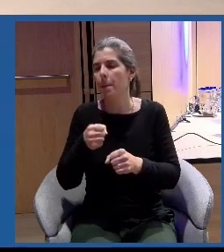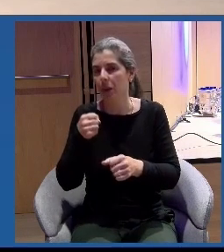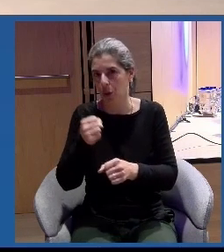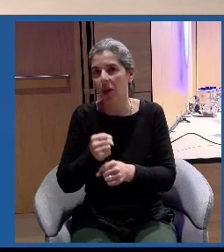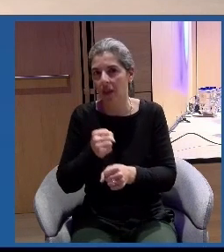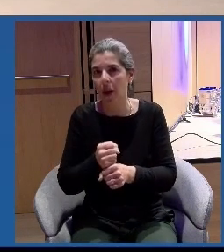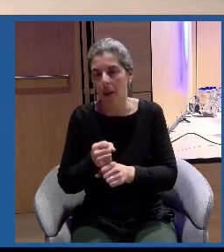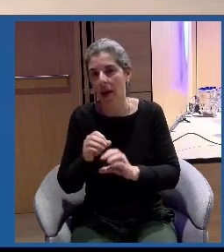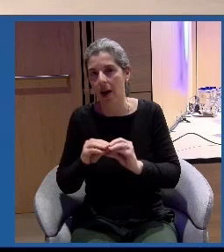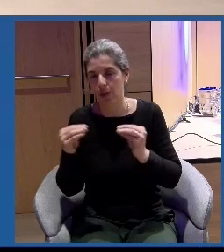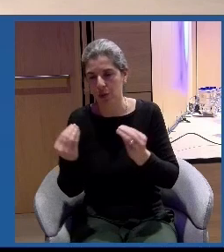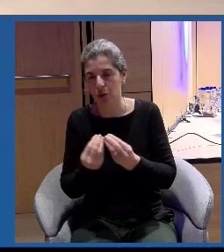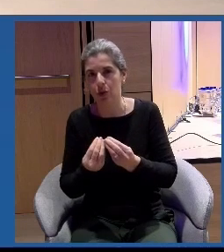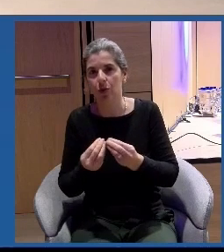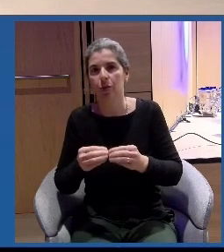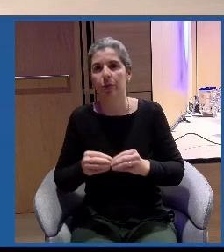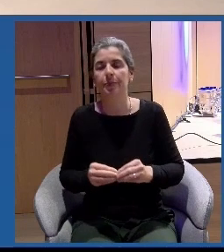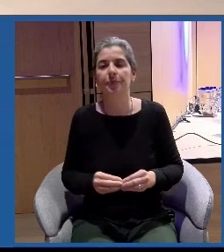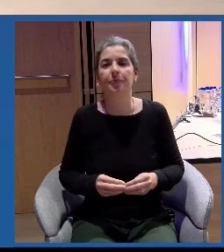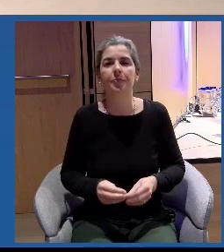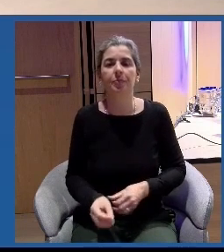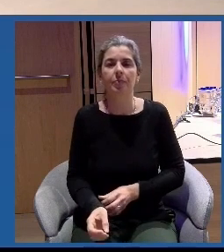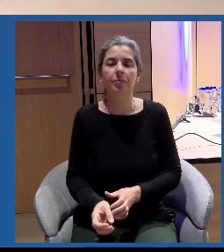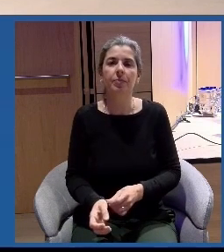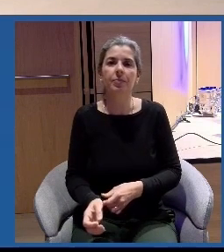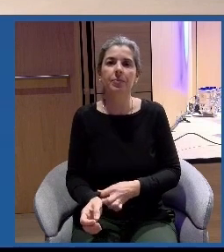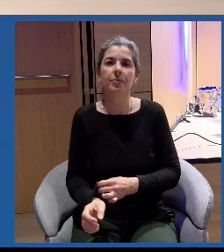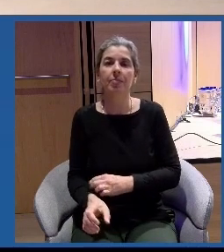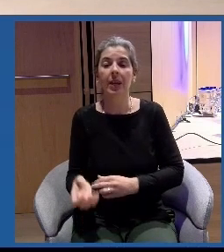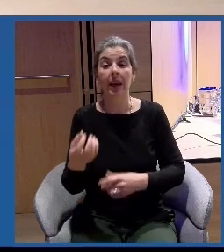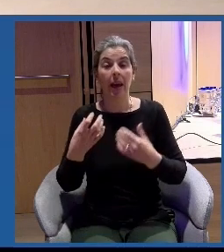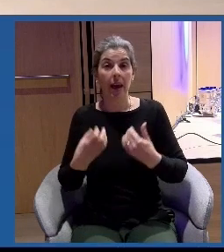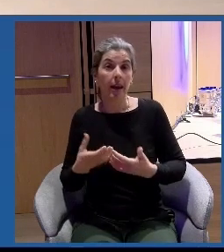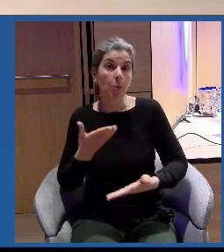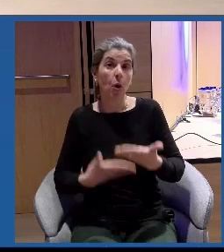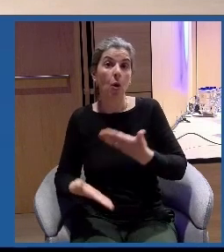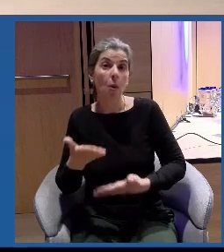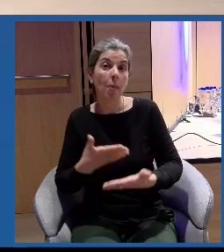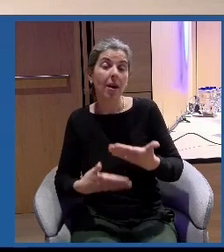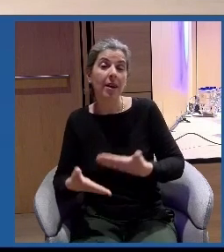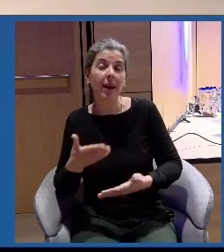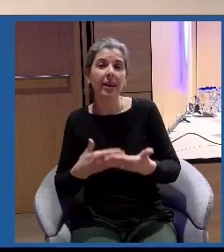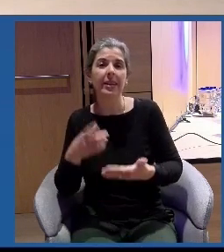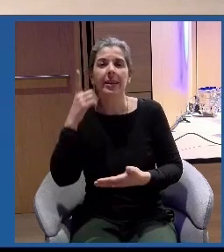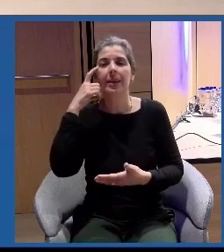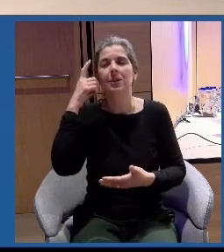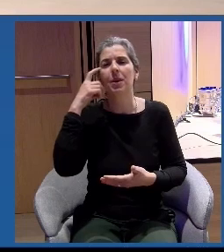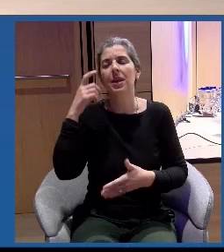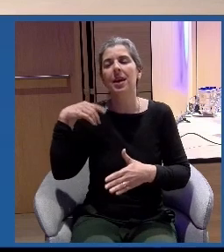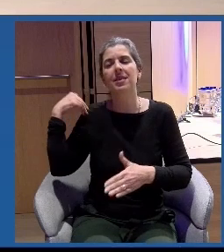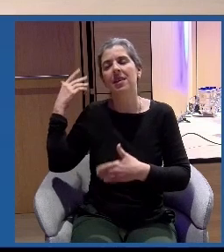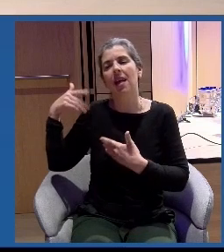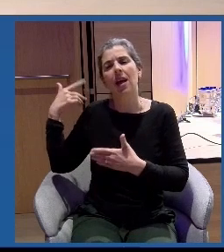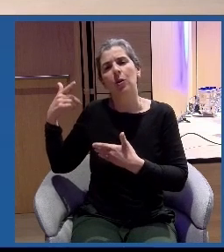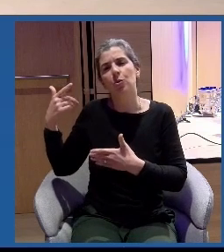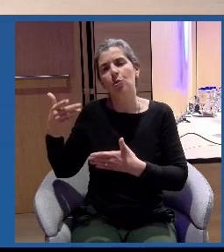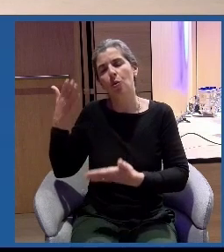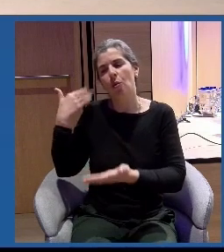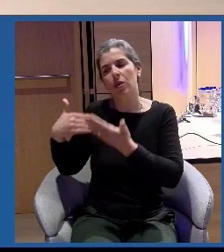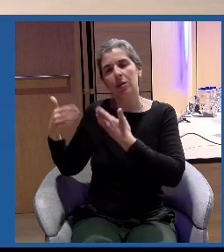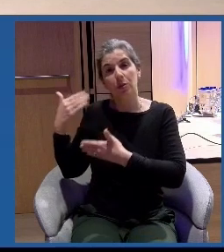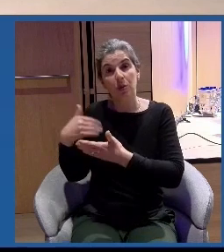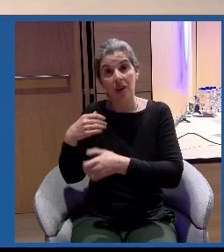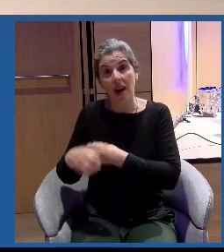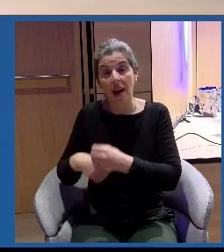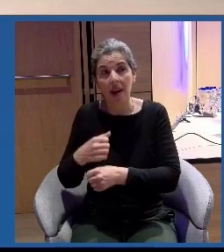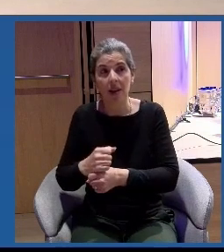ellas. Queríamos compartirles algunas experiencias de los últimos 2 años de la unidad y básicamente, bueno,